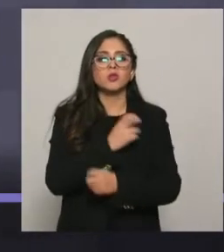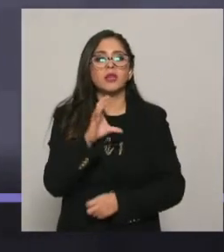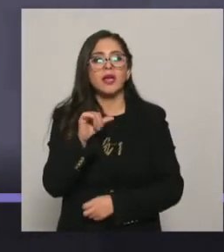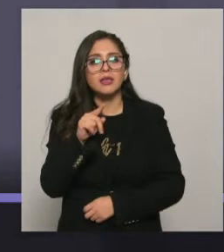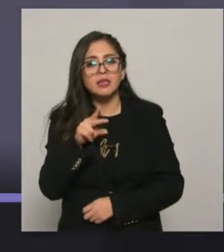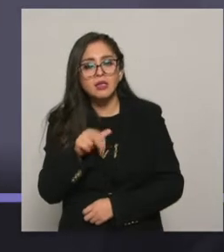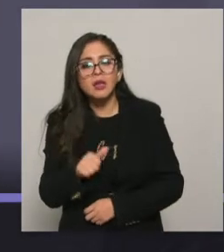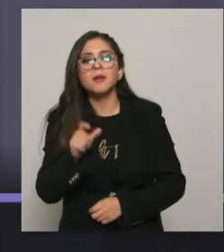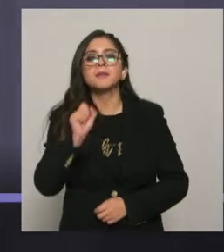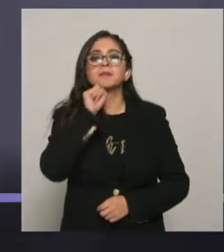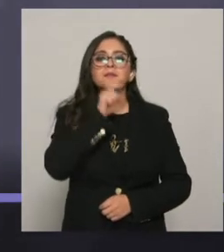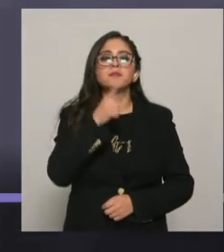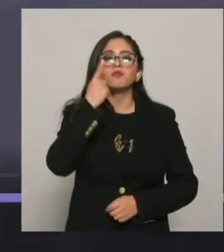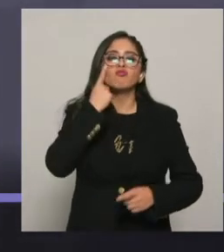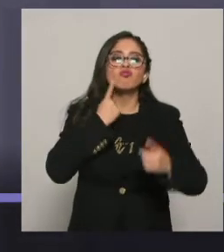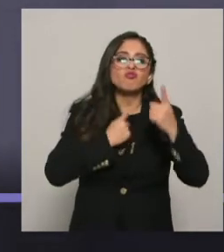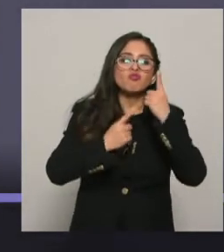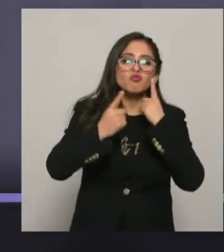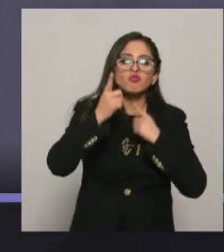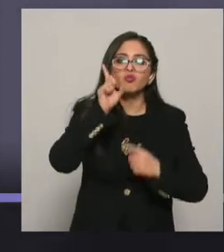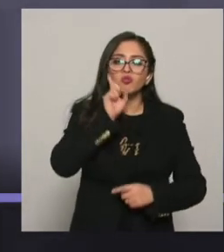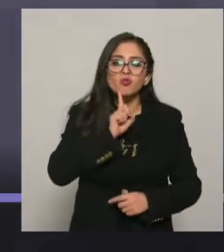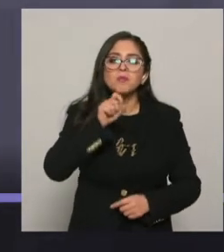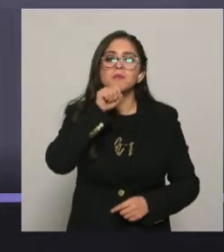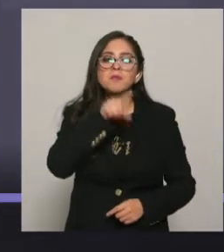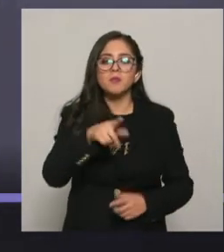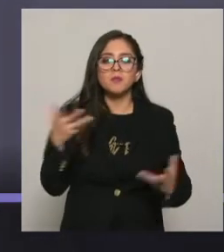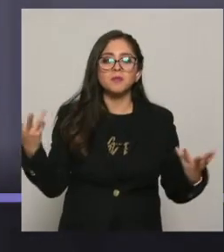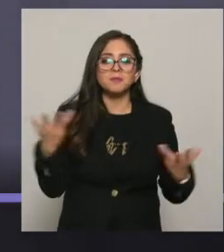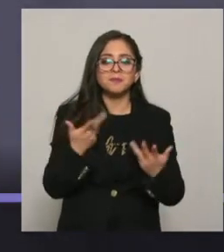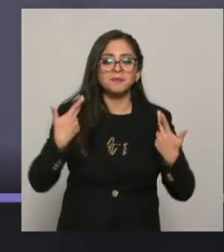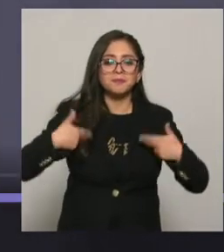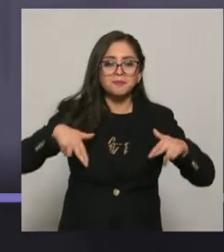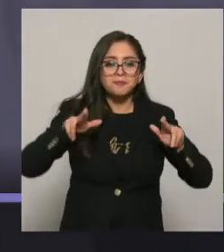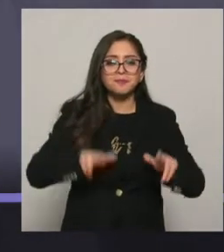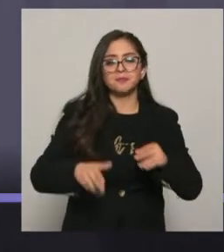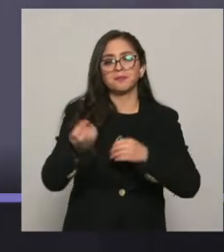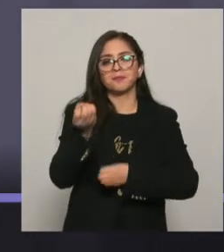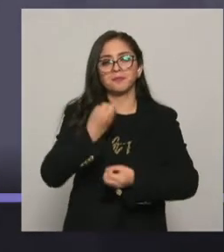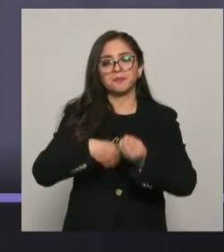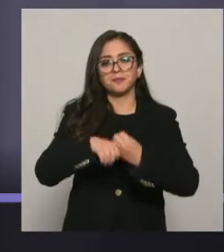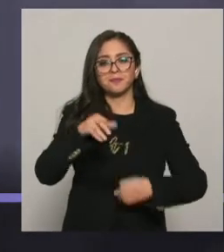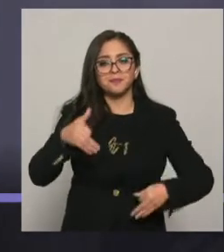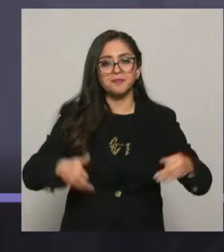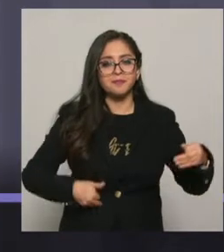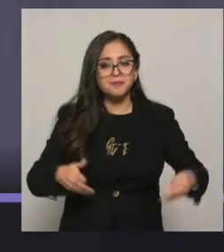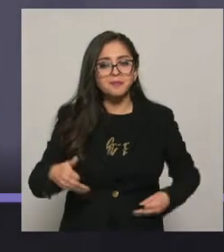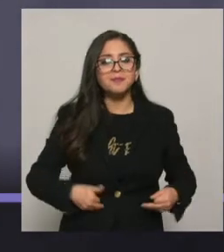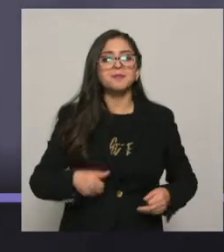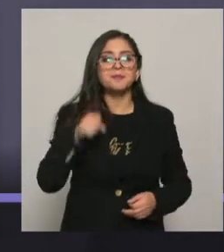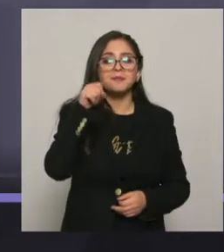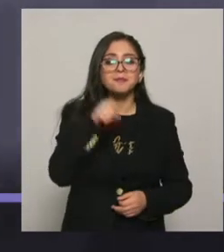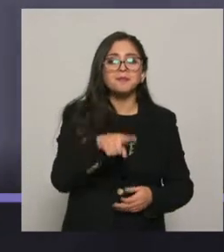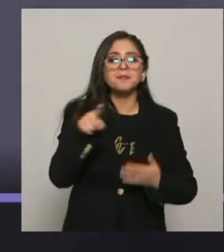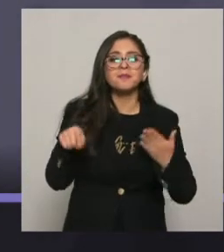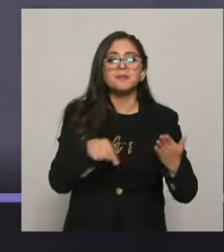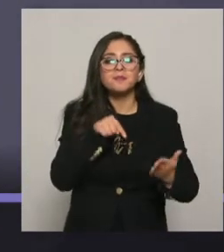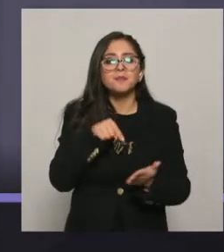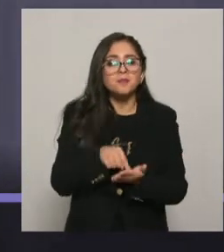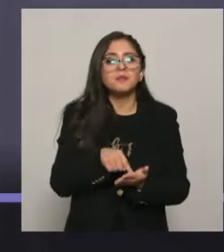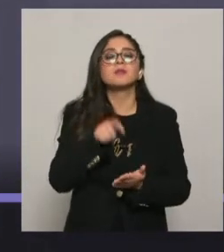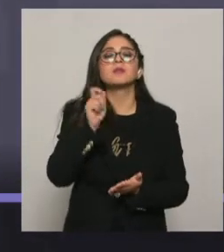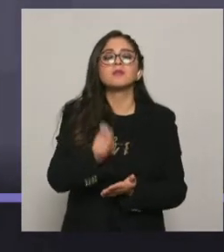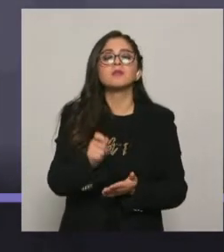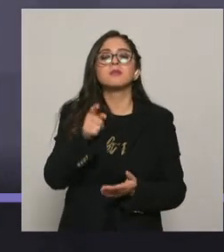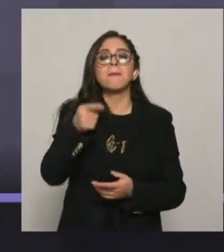de lloronas, se representan obras de teatro. En este lugar se representa desde hace mucho